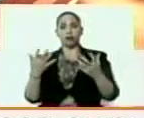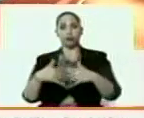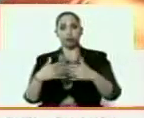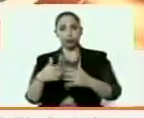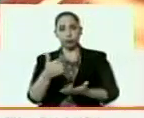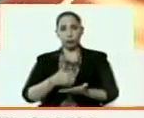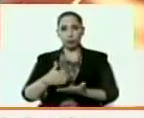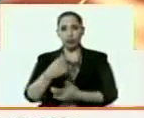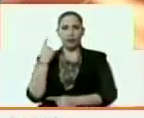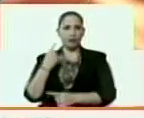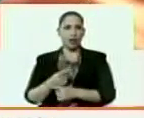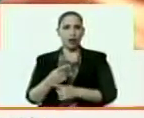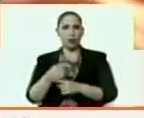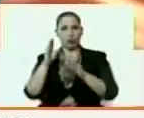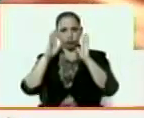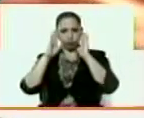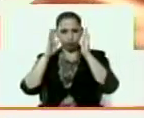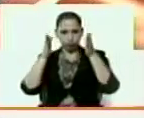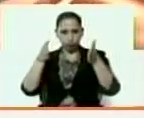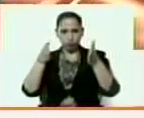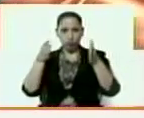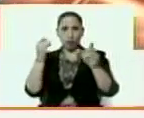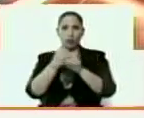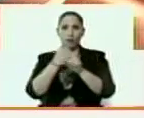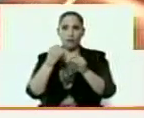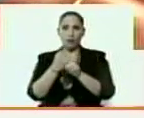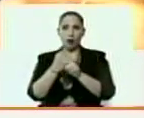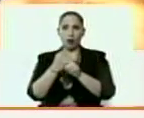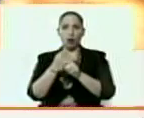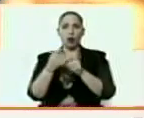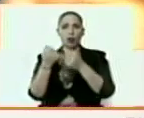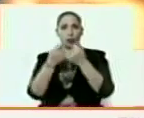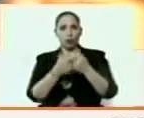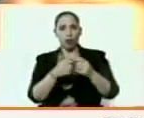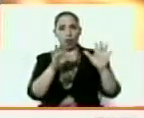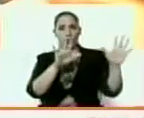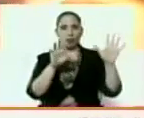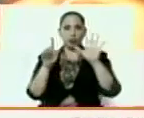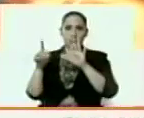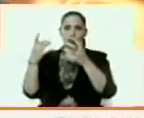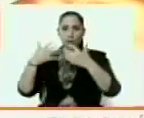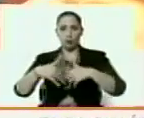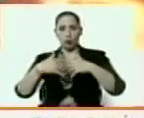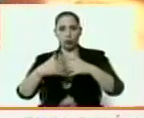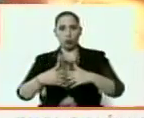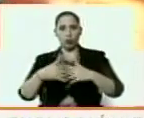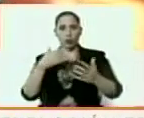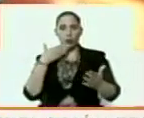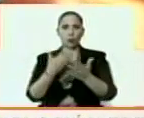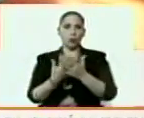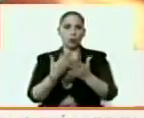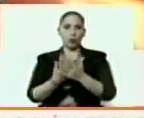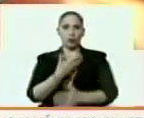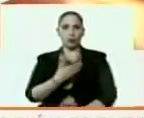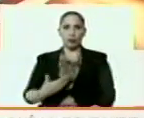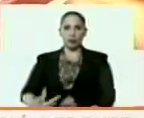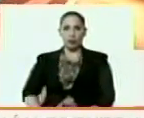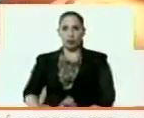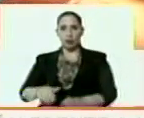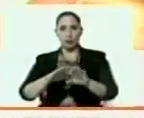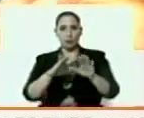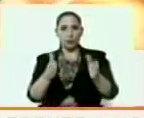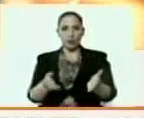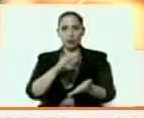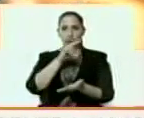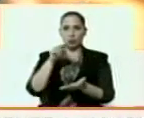que dedicarse sin descanso a la agenda económica bolivariana y a los 16 motores que ha propuesto el presidente en la Mesa Nacional de